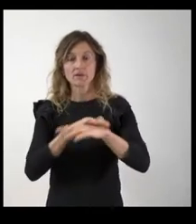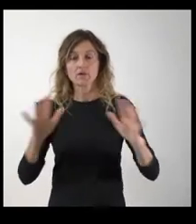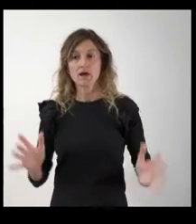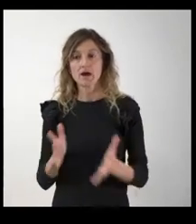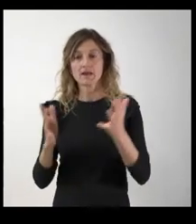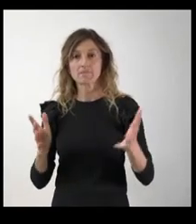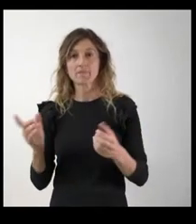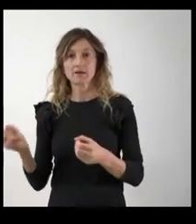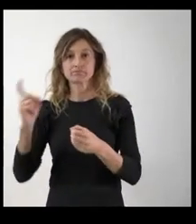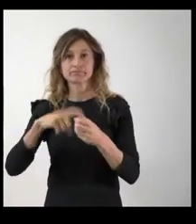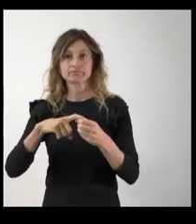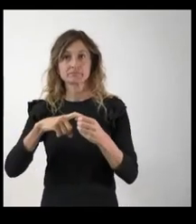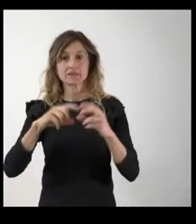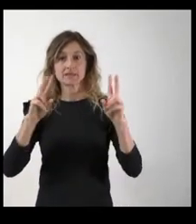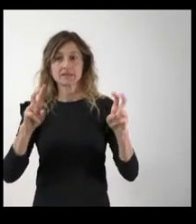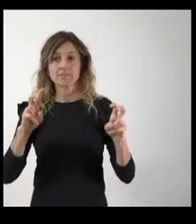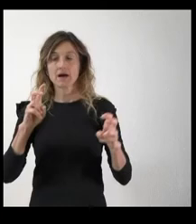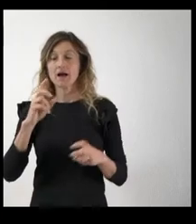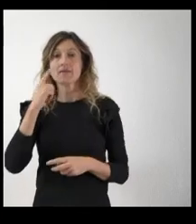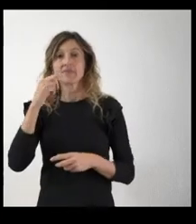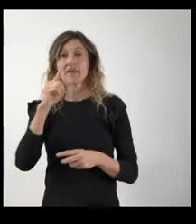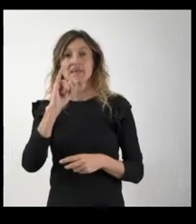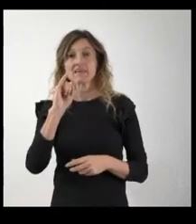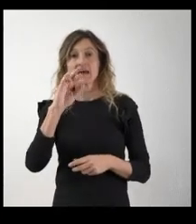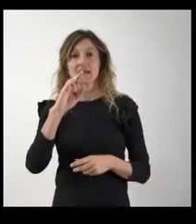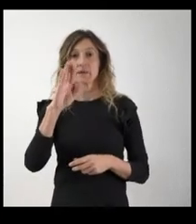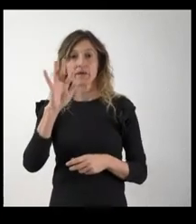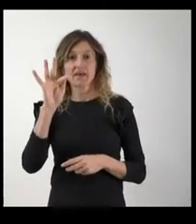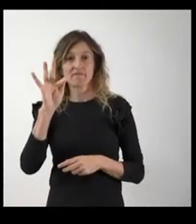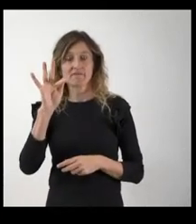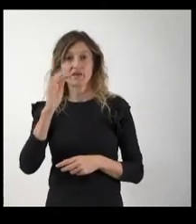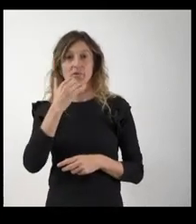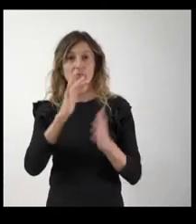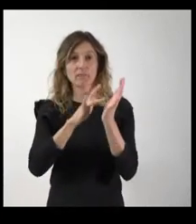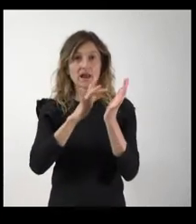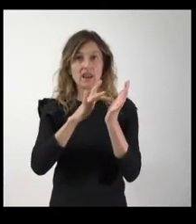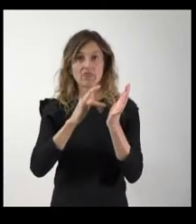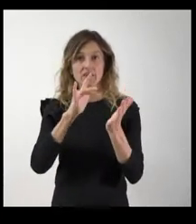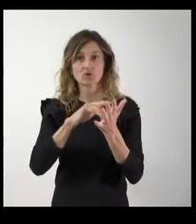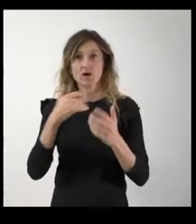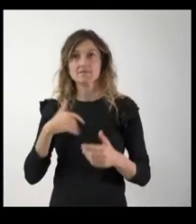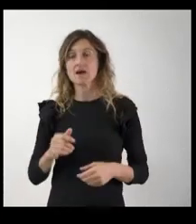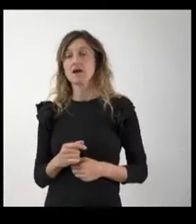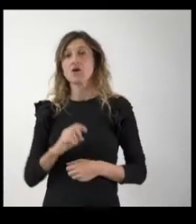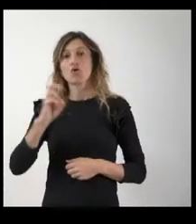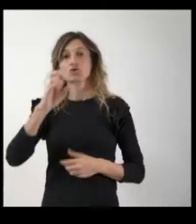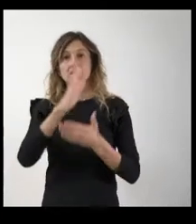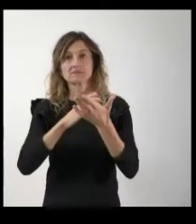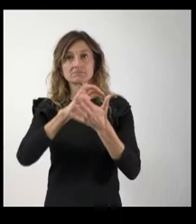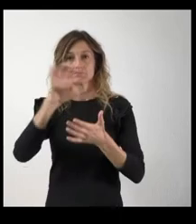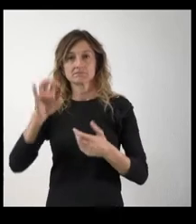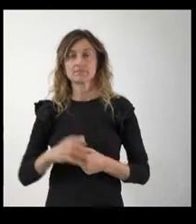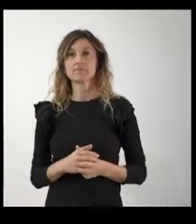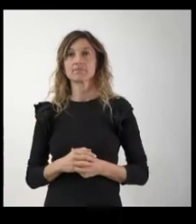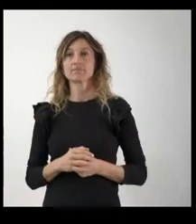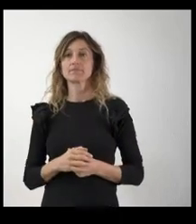a la revolución de la deflactación en el irpf como ha hecho por ejemplo Valencia tengo entendido Y alguna otra comunidad no sé